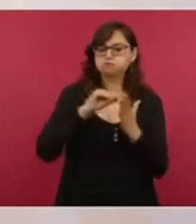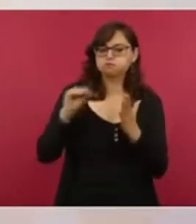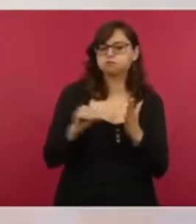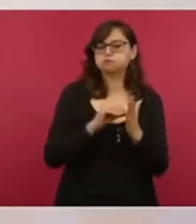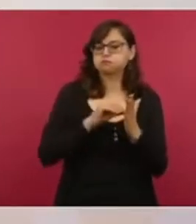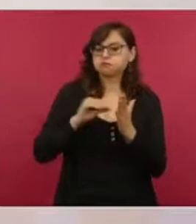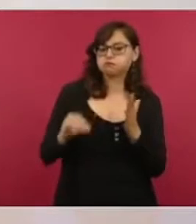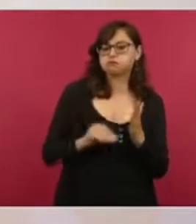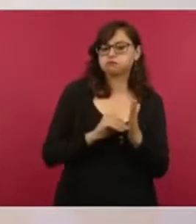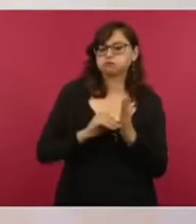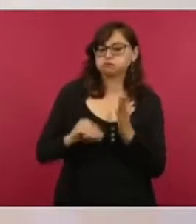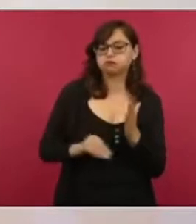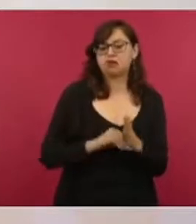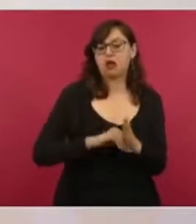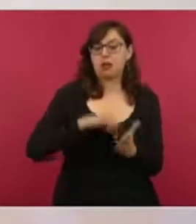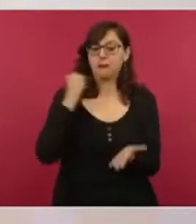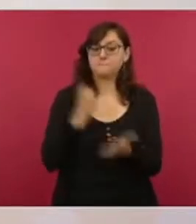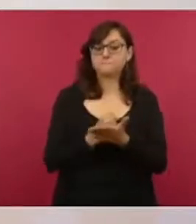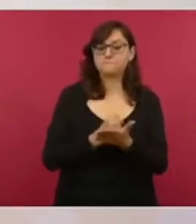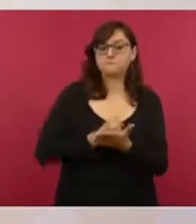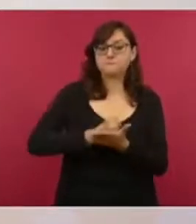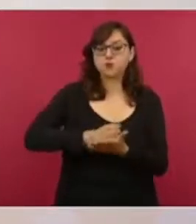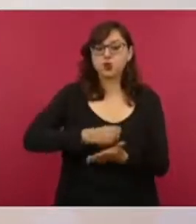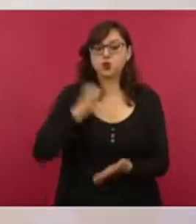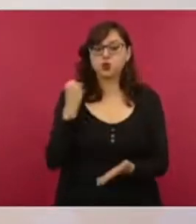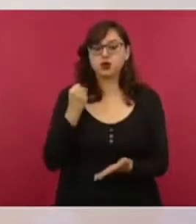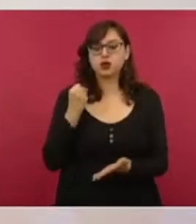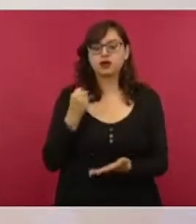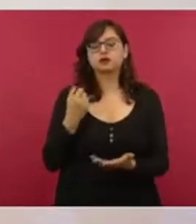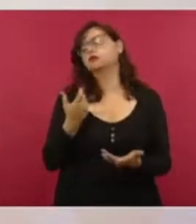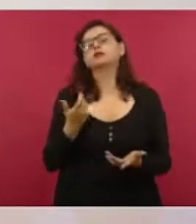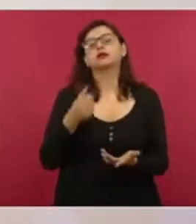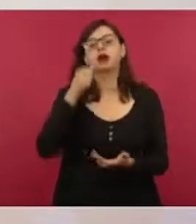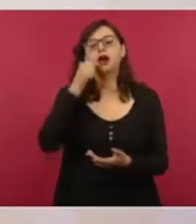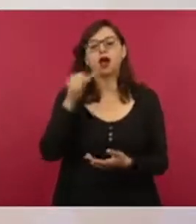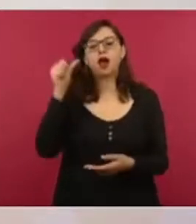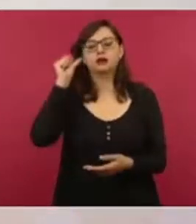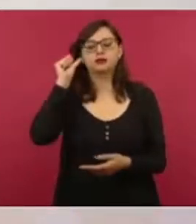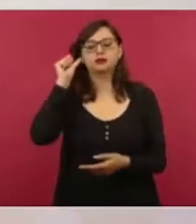la llamada reforma energética, ayer decía un